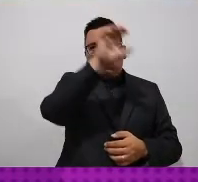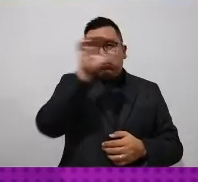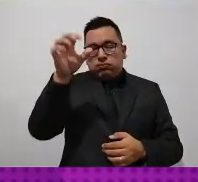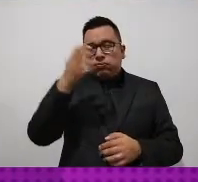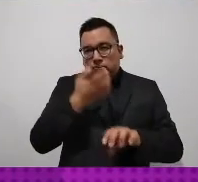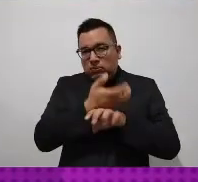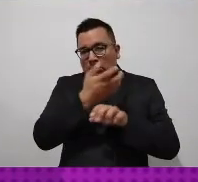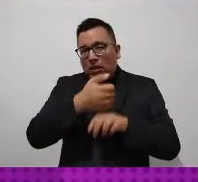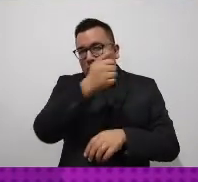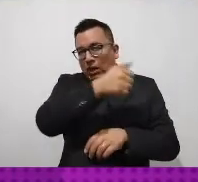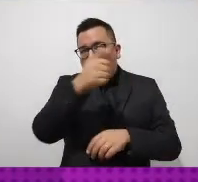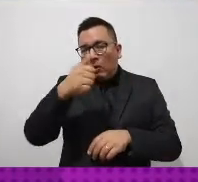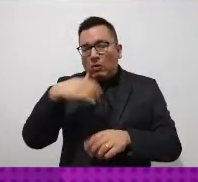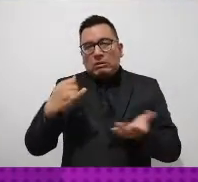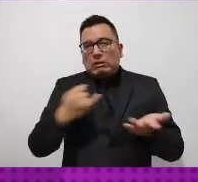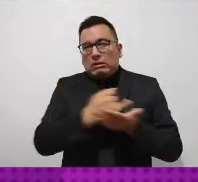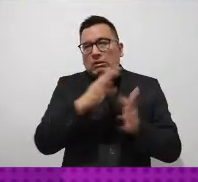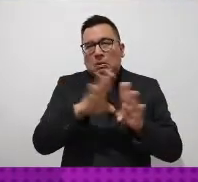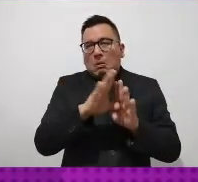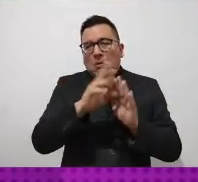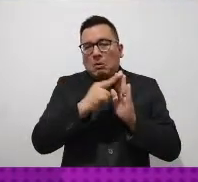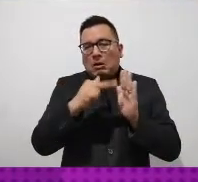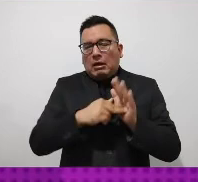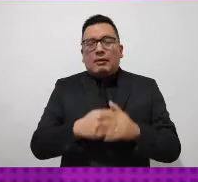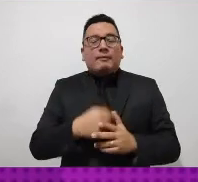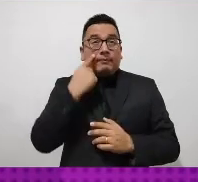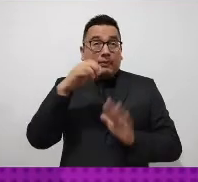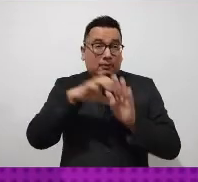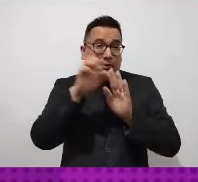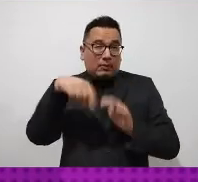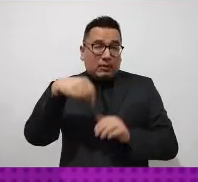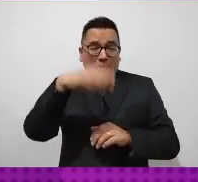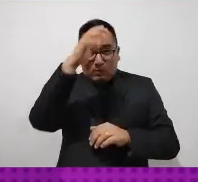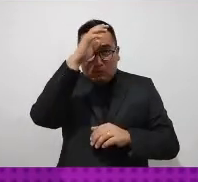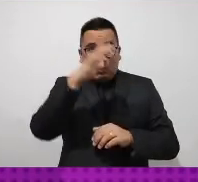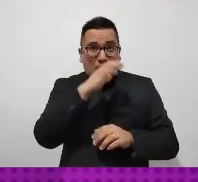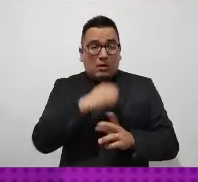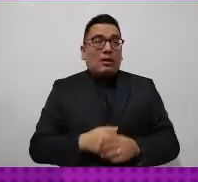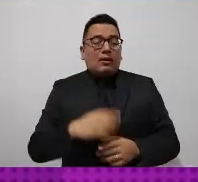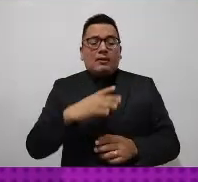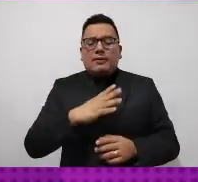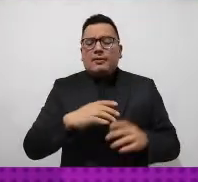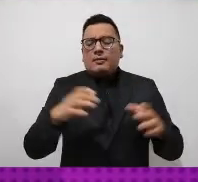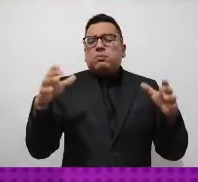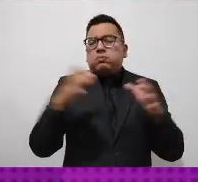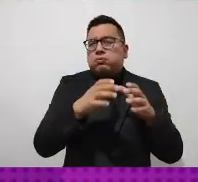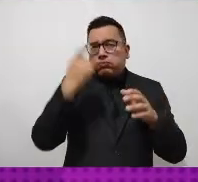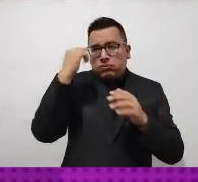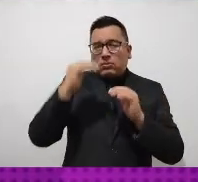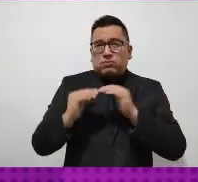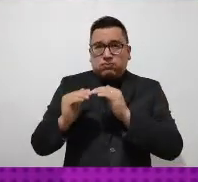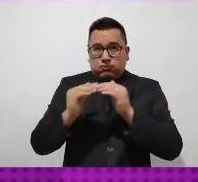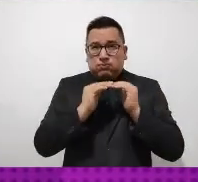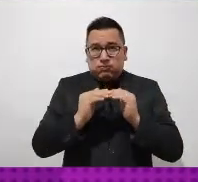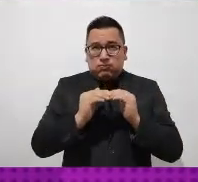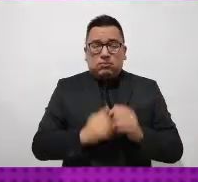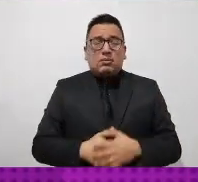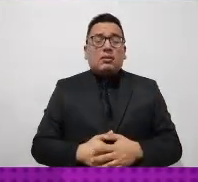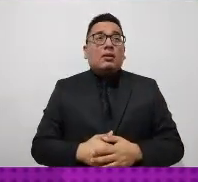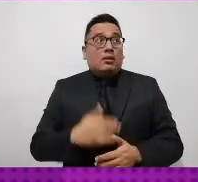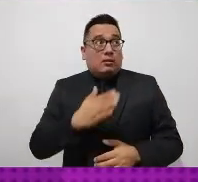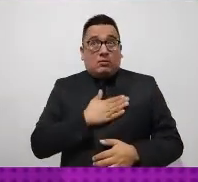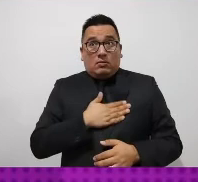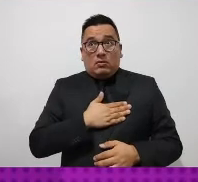contexto. Para el caso del estado de Coahuila, pues el Comité de Paridad e Inclusión, del cual yo soy